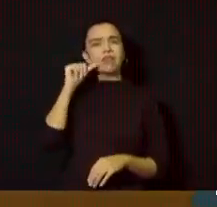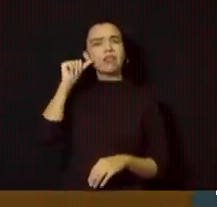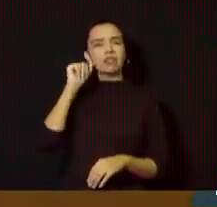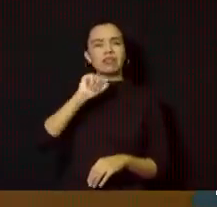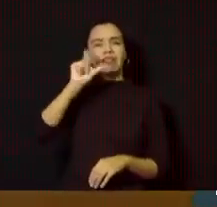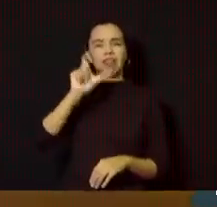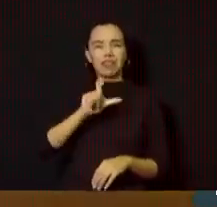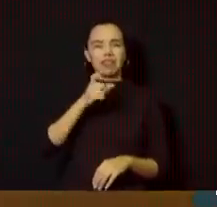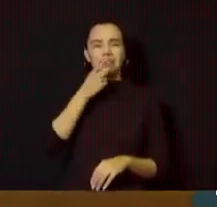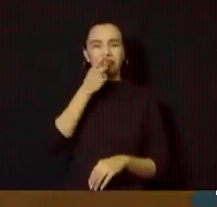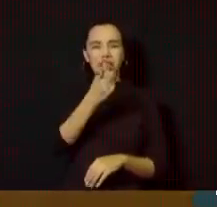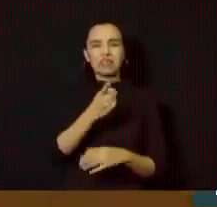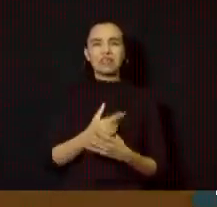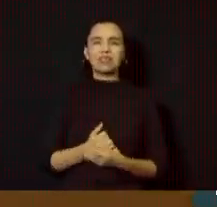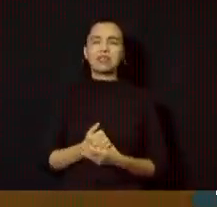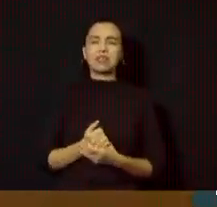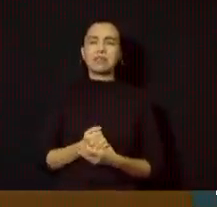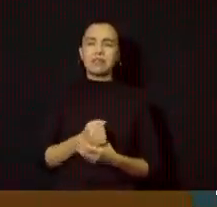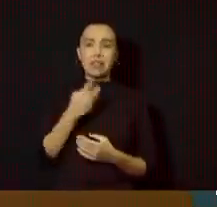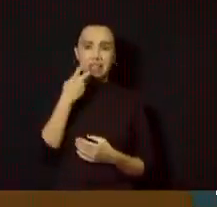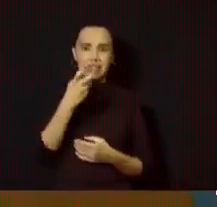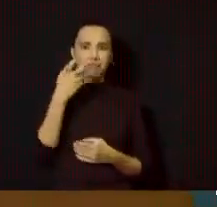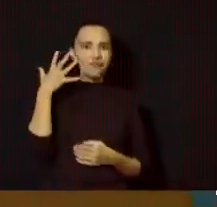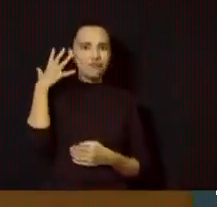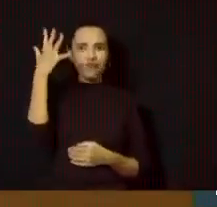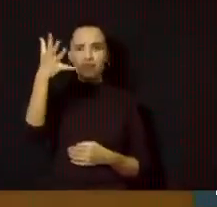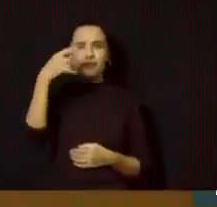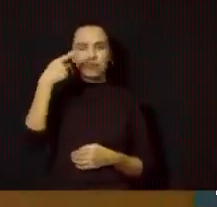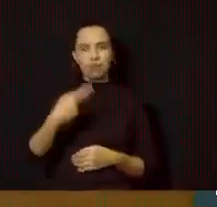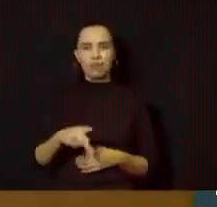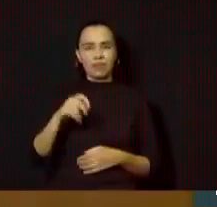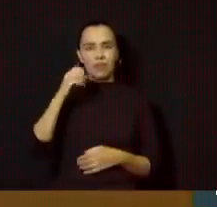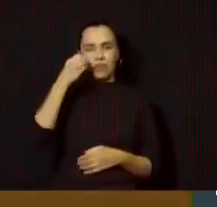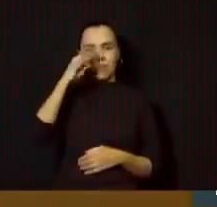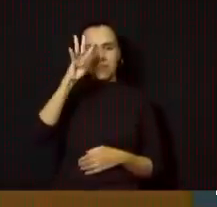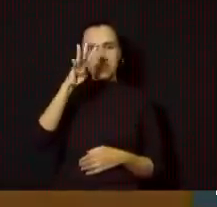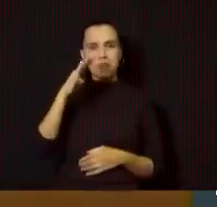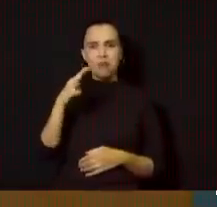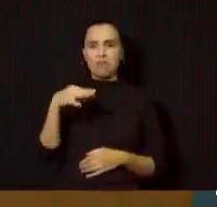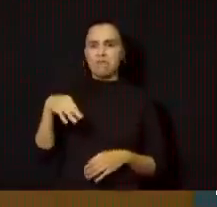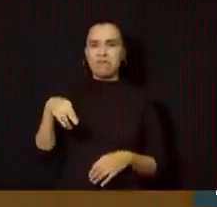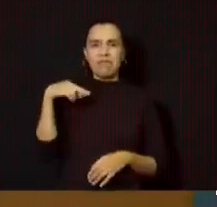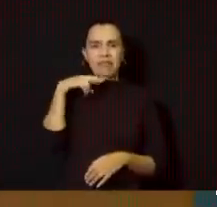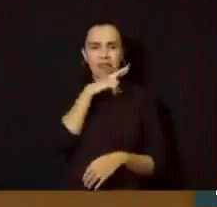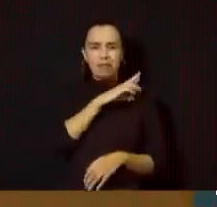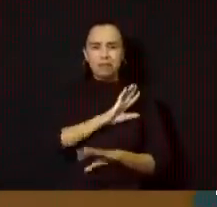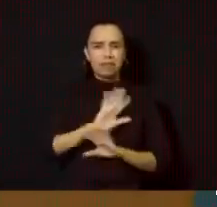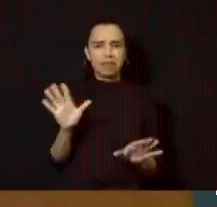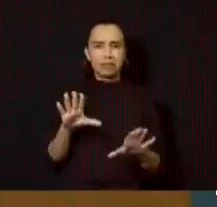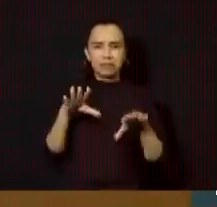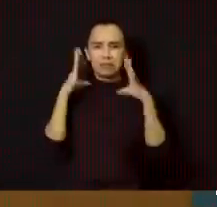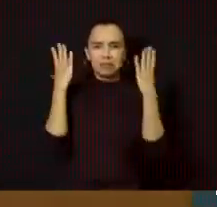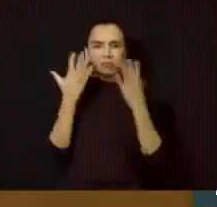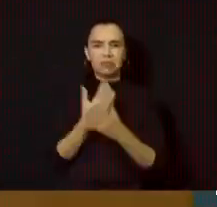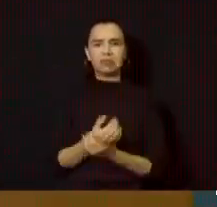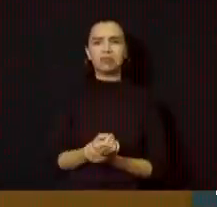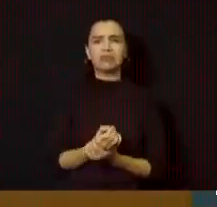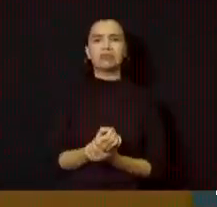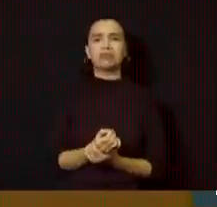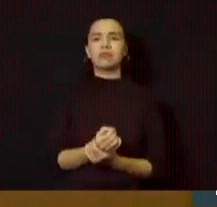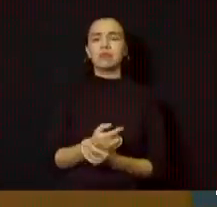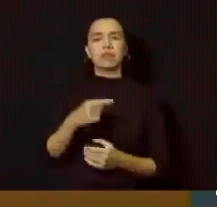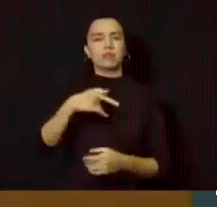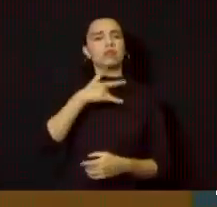lo que decía, yo decía, eso es el futuro de OmniLife, ¿no? La velocidad de lo que se viene. O sea,